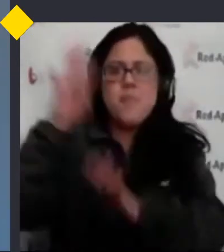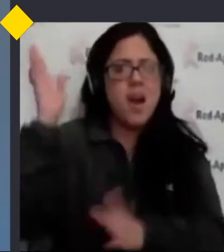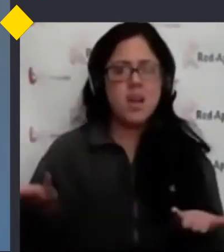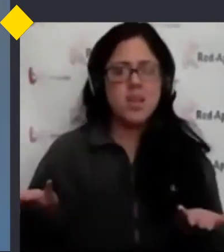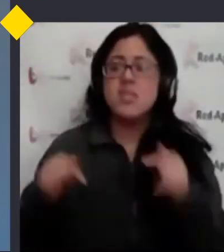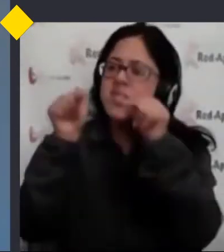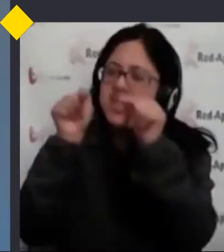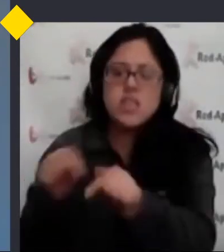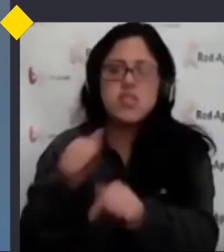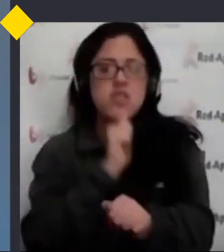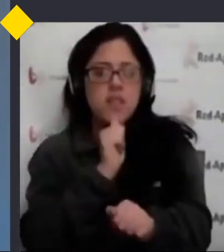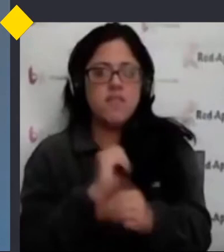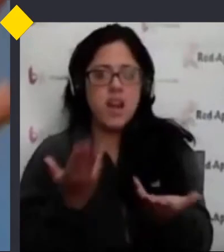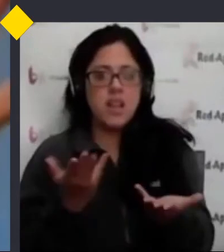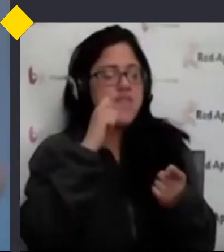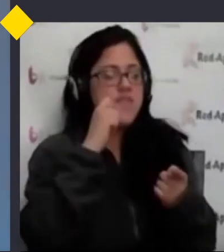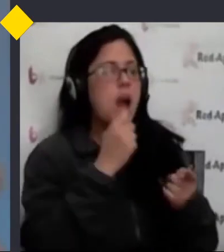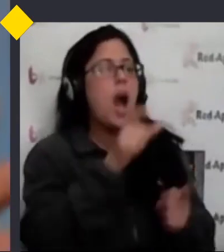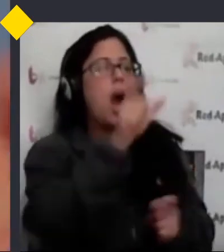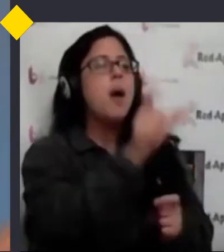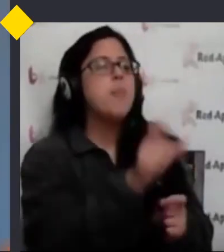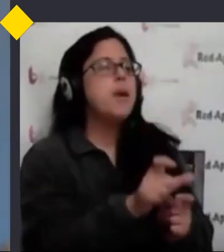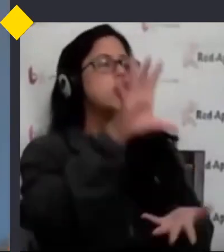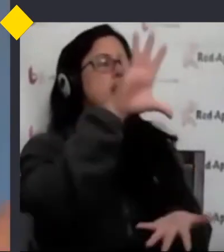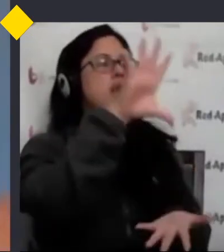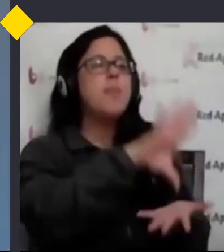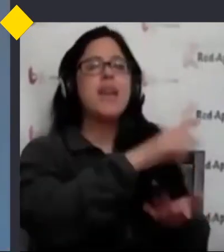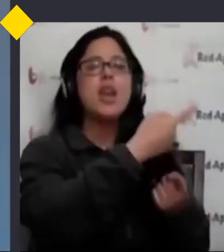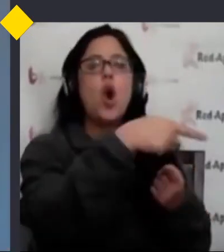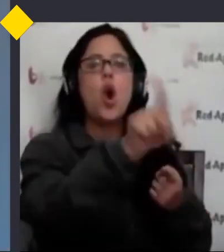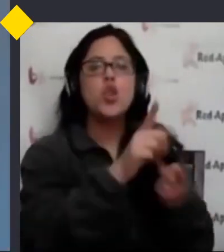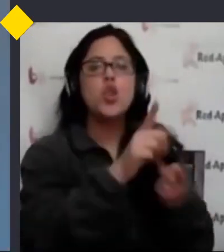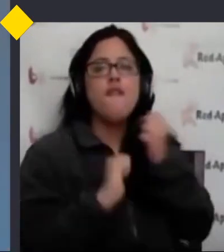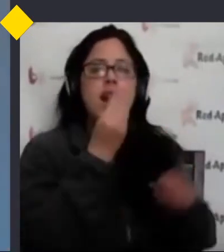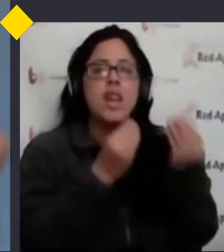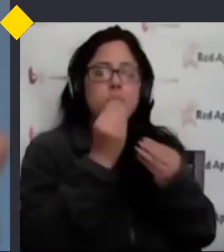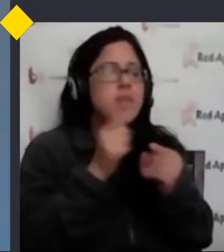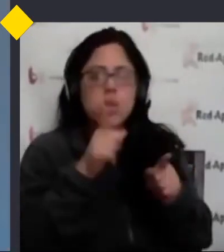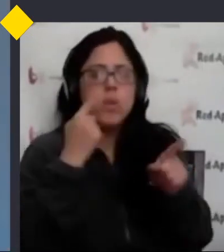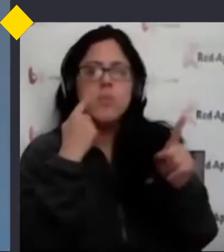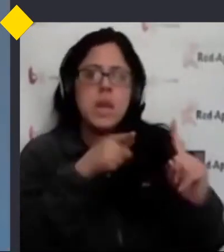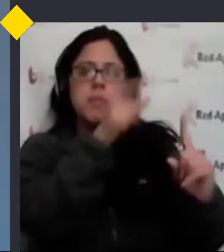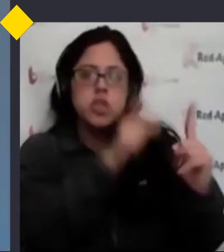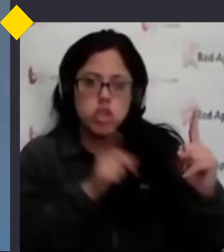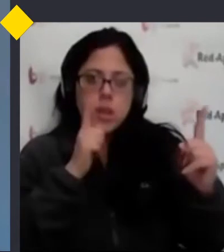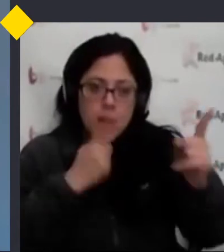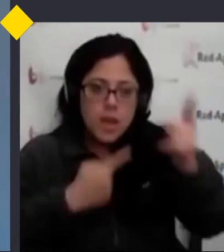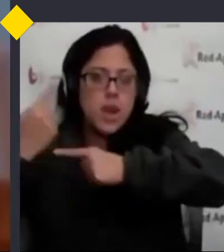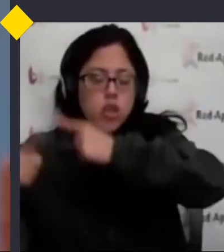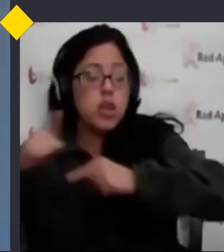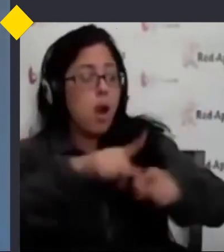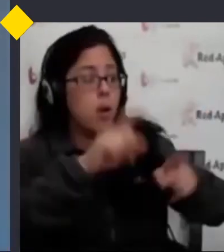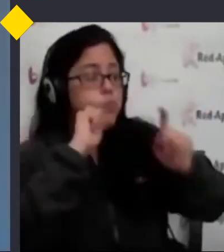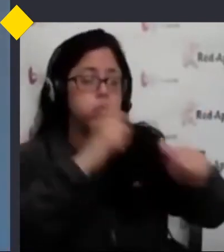como pasar de la novedad del baile, la comida, a decir, bueno, esta persona tiene una historia. Y en eso es un desafío, y